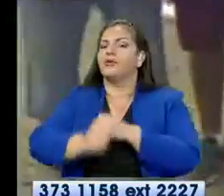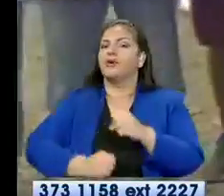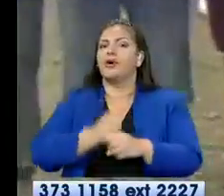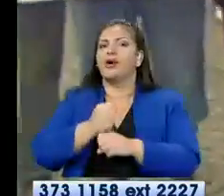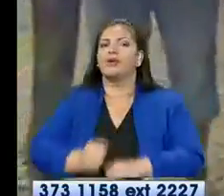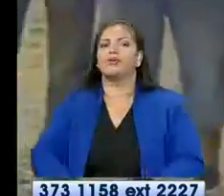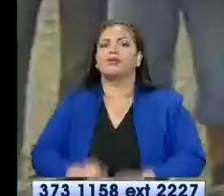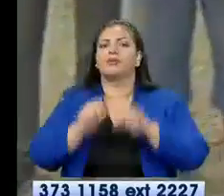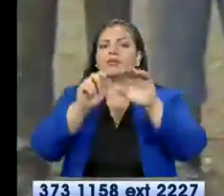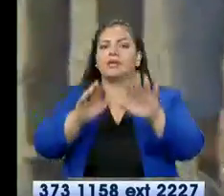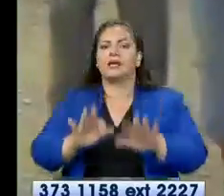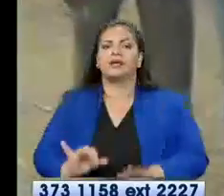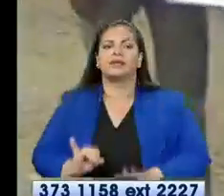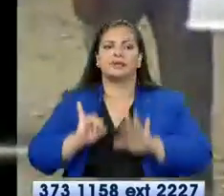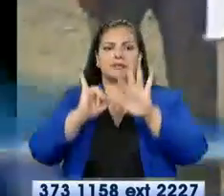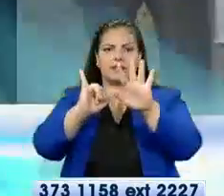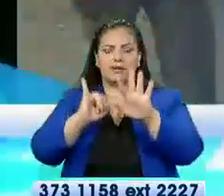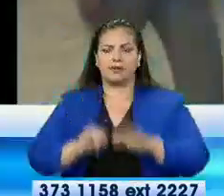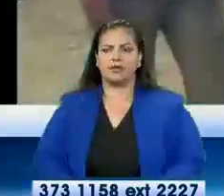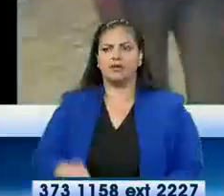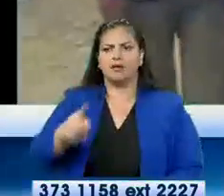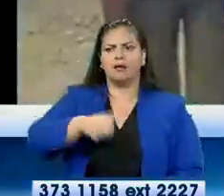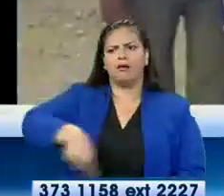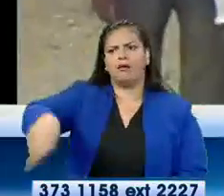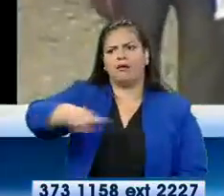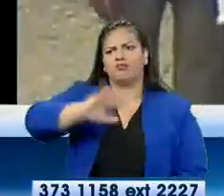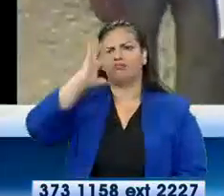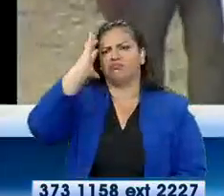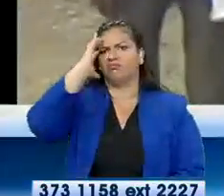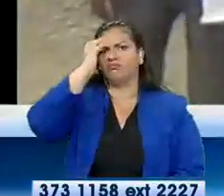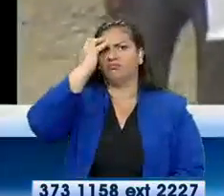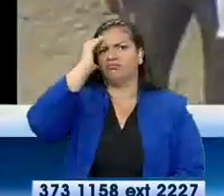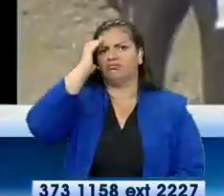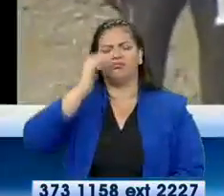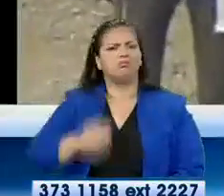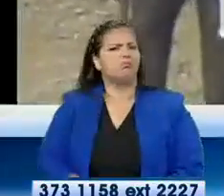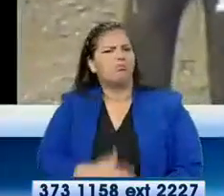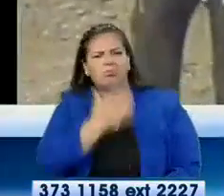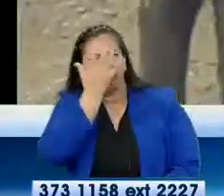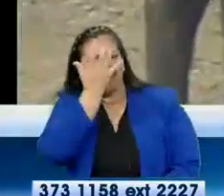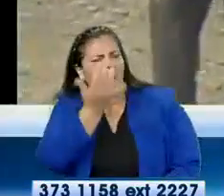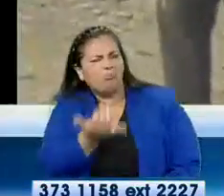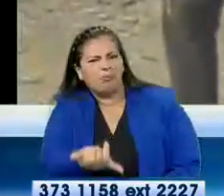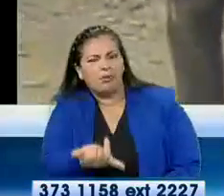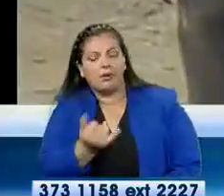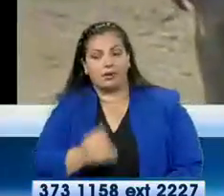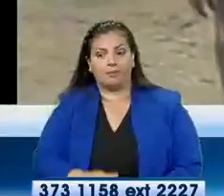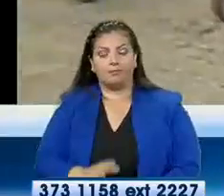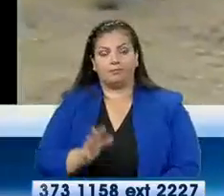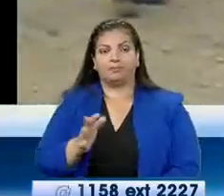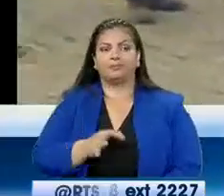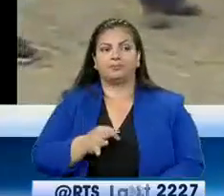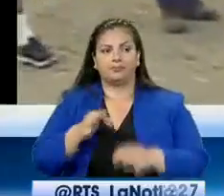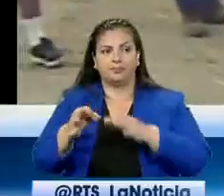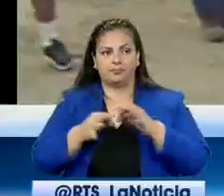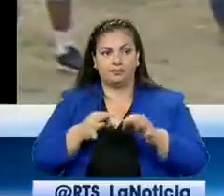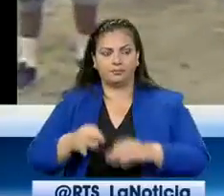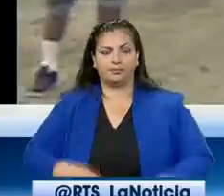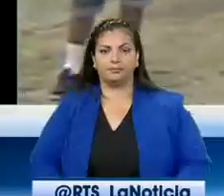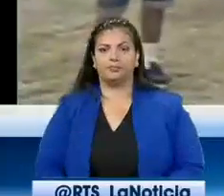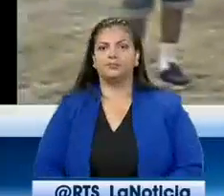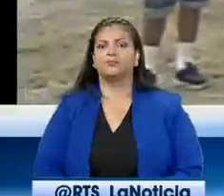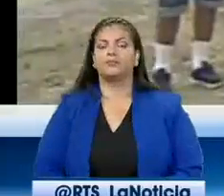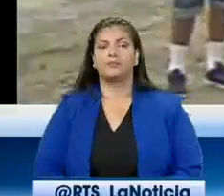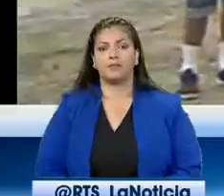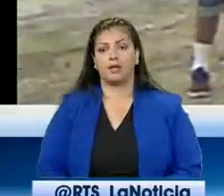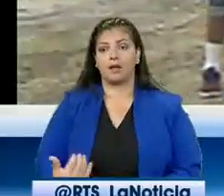se sienten preocupados ellos nos cuentan de que les han incrementado el precio del metro cúbico que lo han comprado por más o menos unos 16 años a 26 centavos